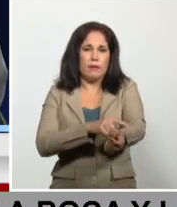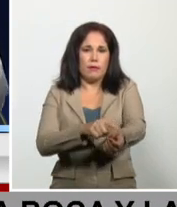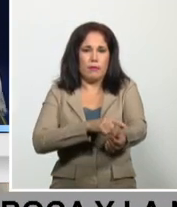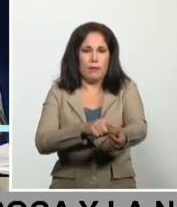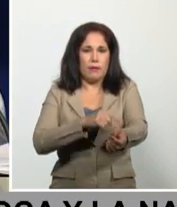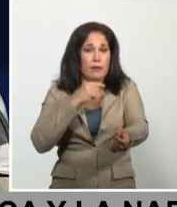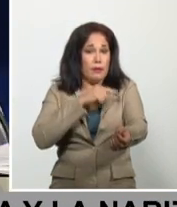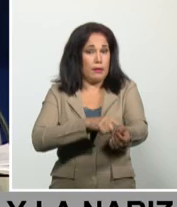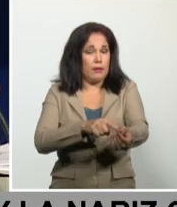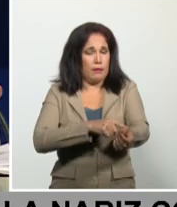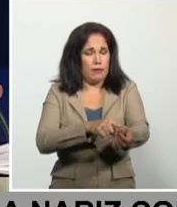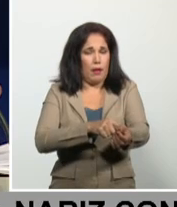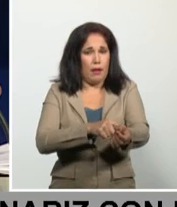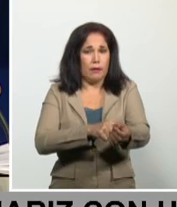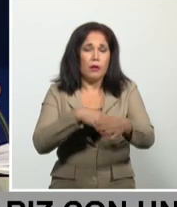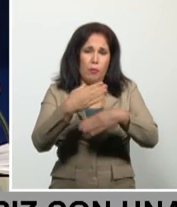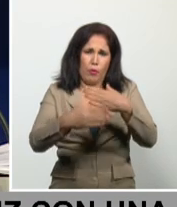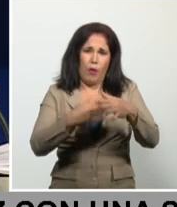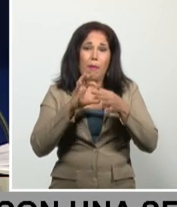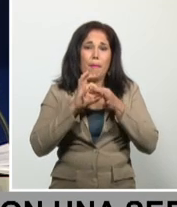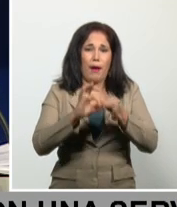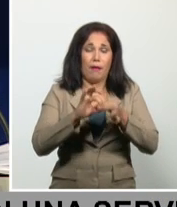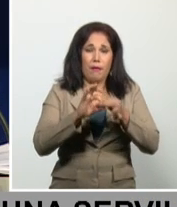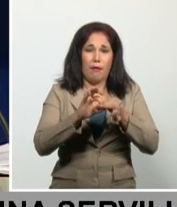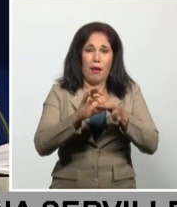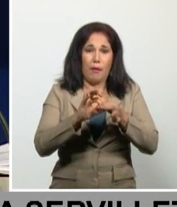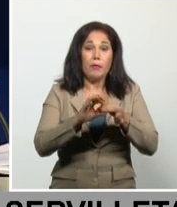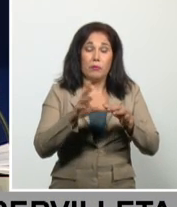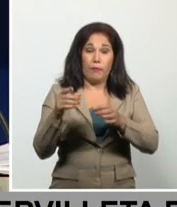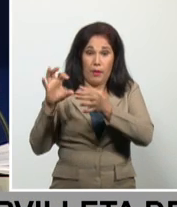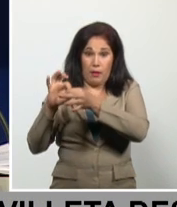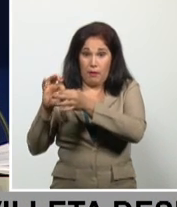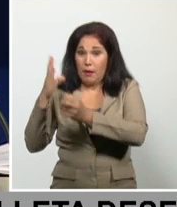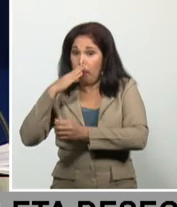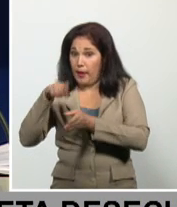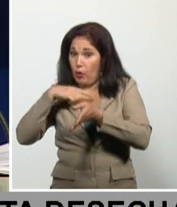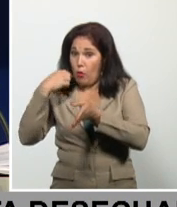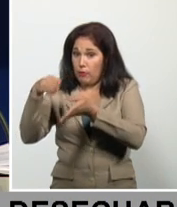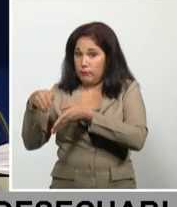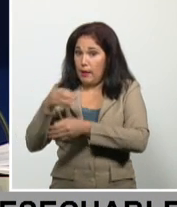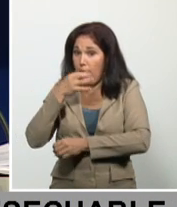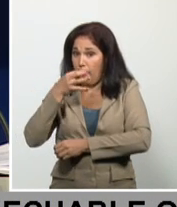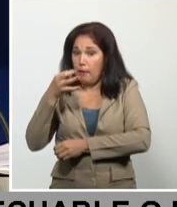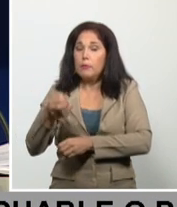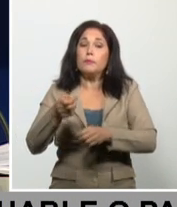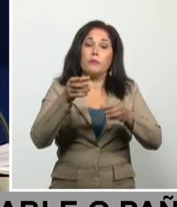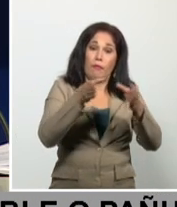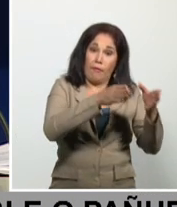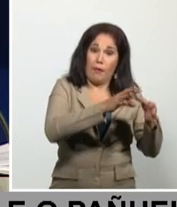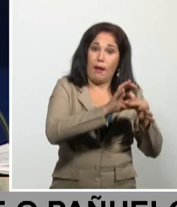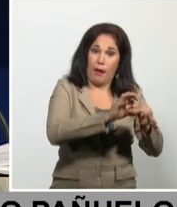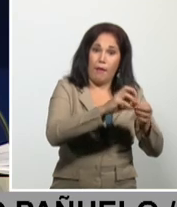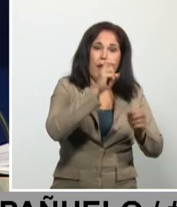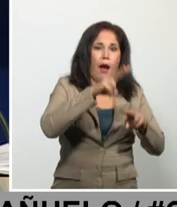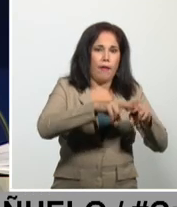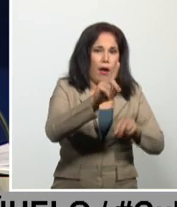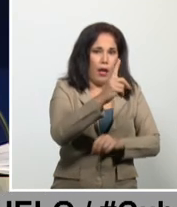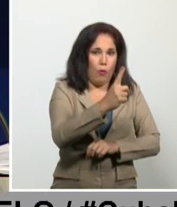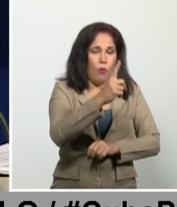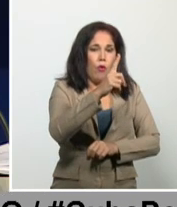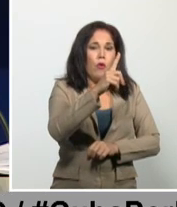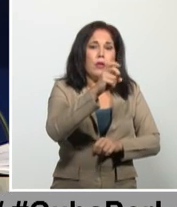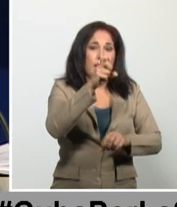críticos. Y en el caso de los graves, 1 es de La Habana, 1 es de Ciego de Ávila y 1 es de